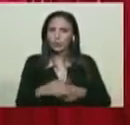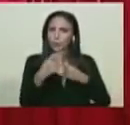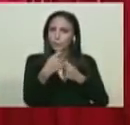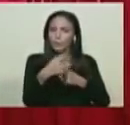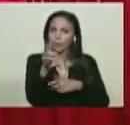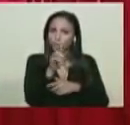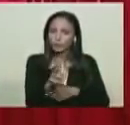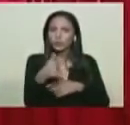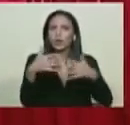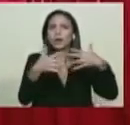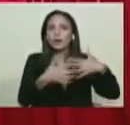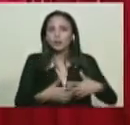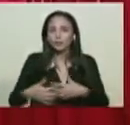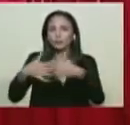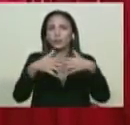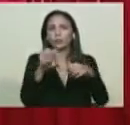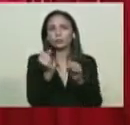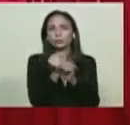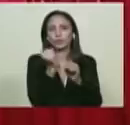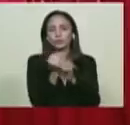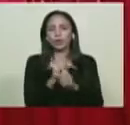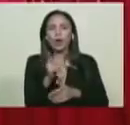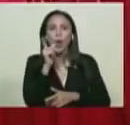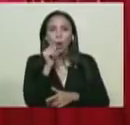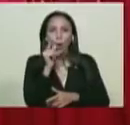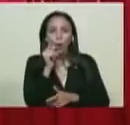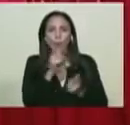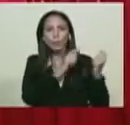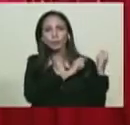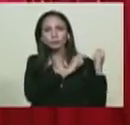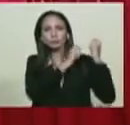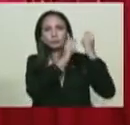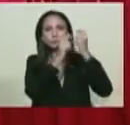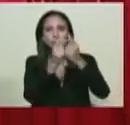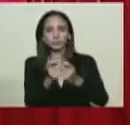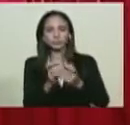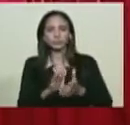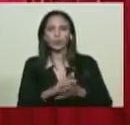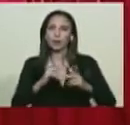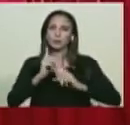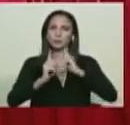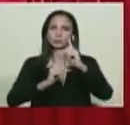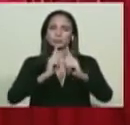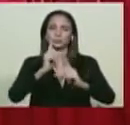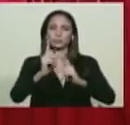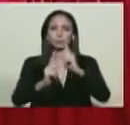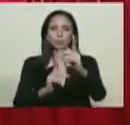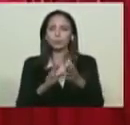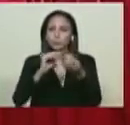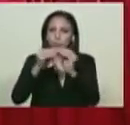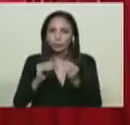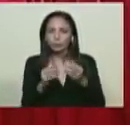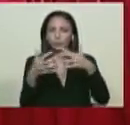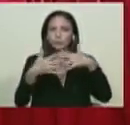en los Estados Unidos. Asdrúbal Chávez va a asumir desde ya este proceso de